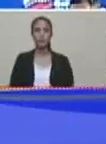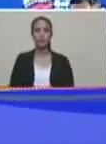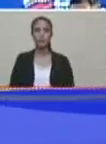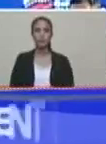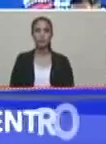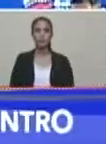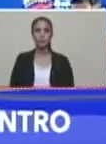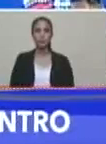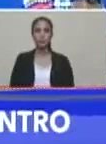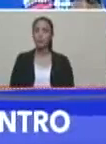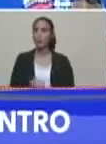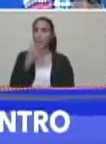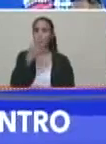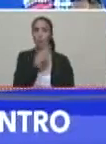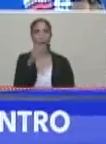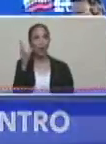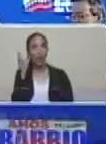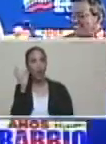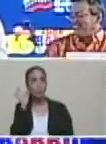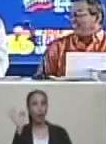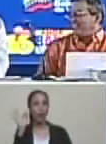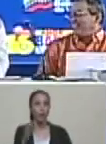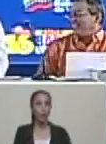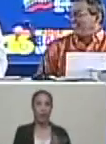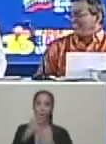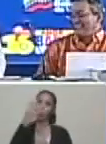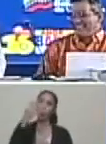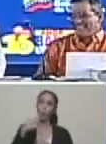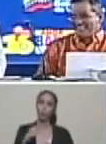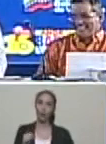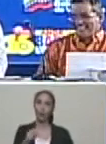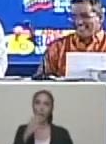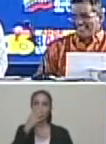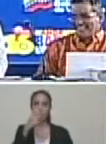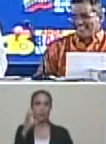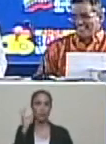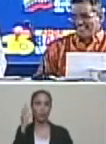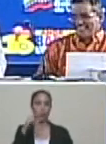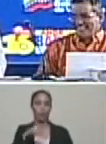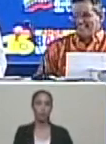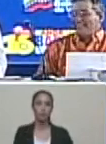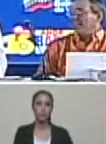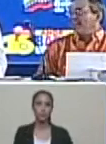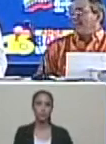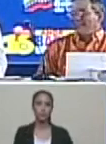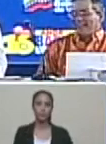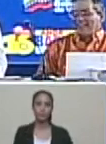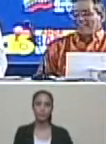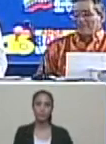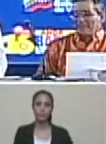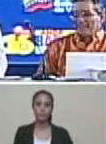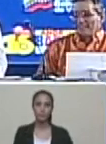Tremendo grito pegaron. Todas las mujeres que estaban aquí pegaron un grito también. Brincaron. ¿Cómo es el grito, papé?